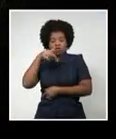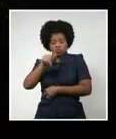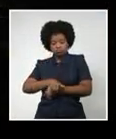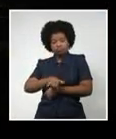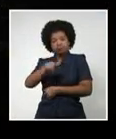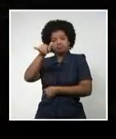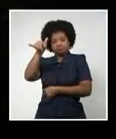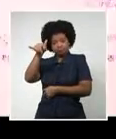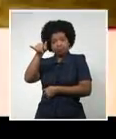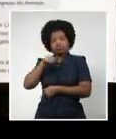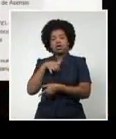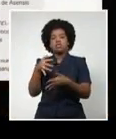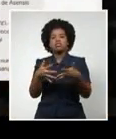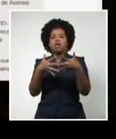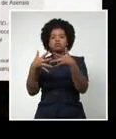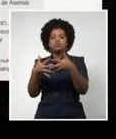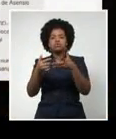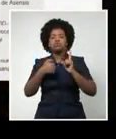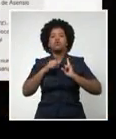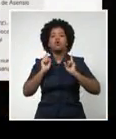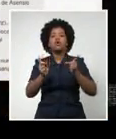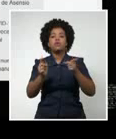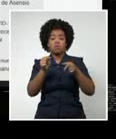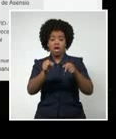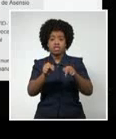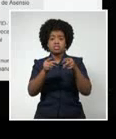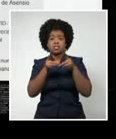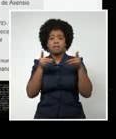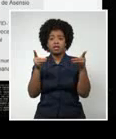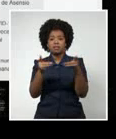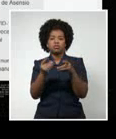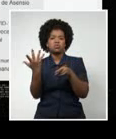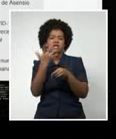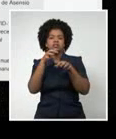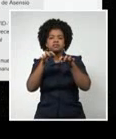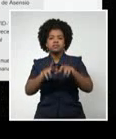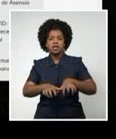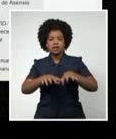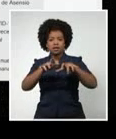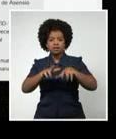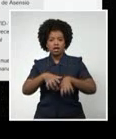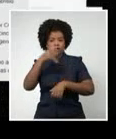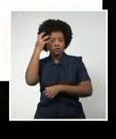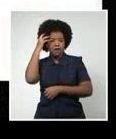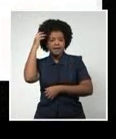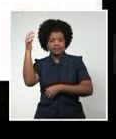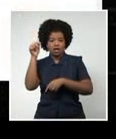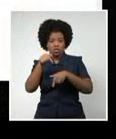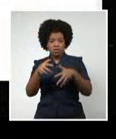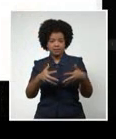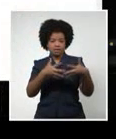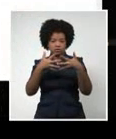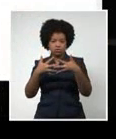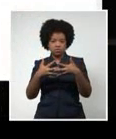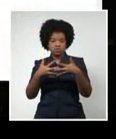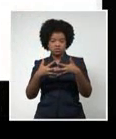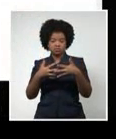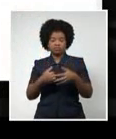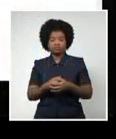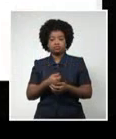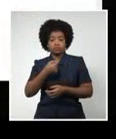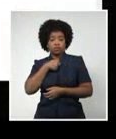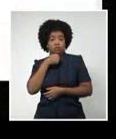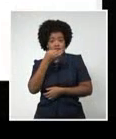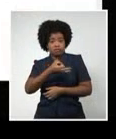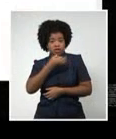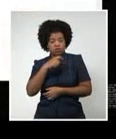Washington para reunirme en su oficina con el secretario de Estado, señor Tillerson, a quien manifesté